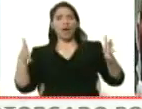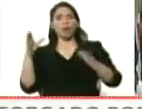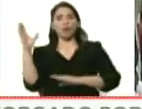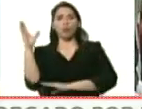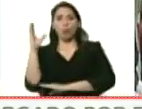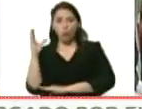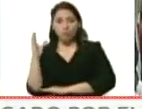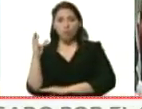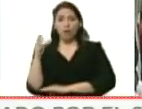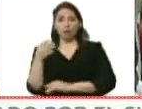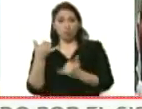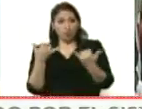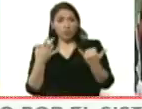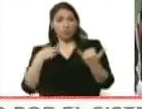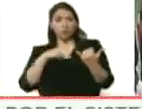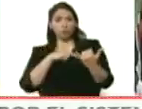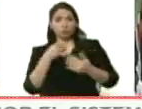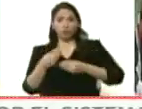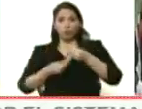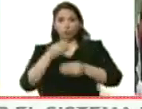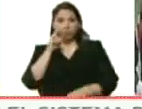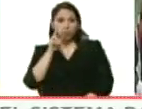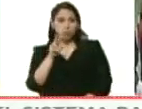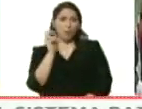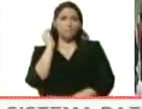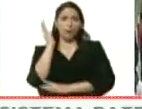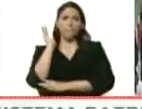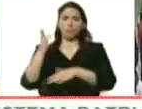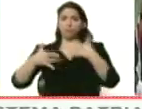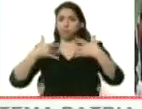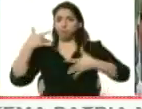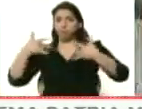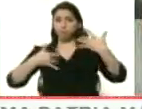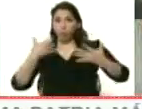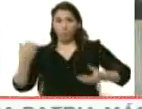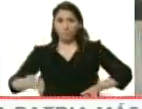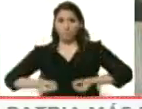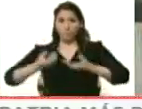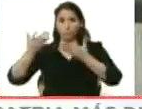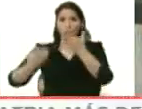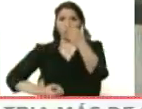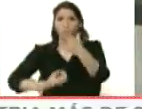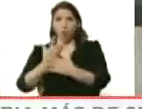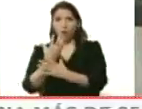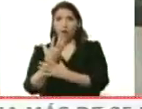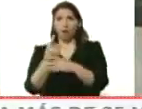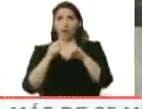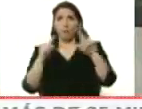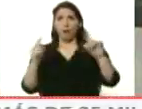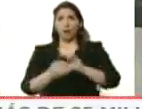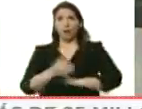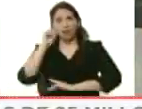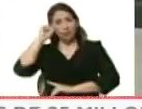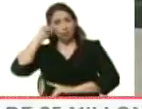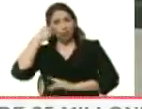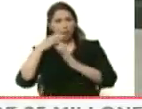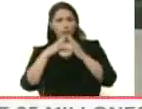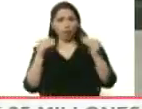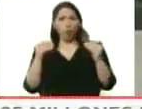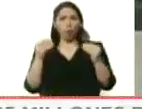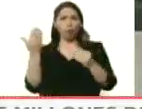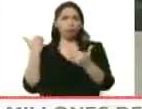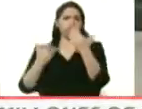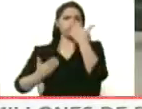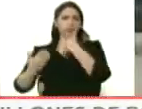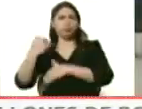estos momentos se realizan los actos conmemorativos, una ofrenda floral para recordar todo lo que fue la